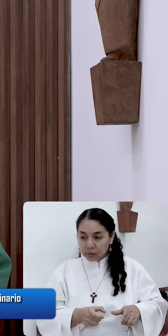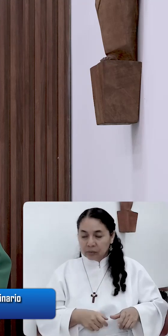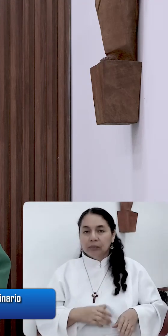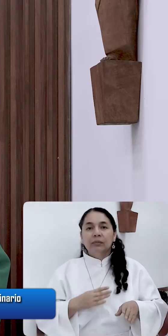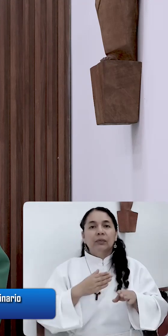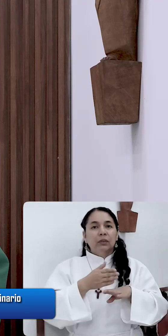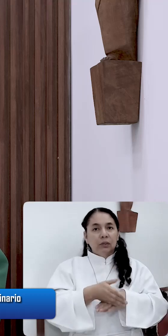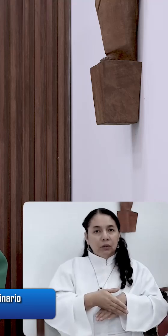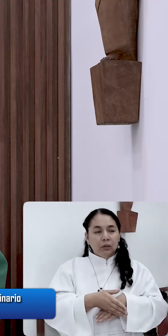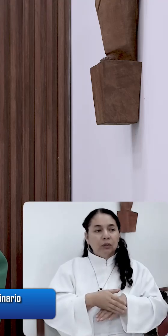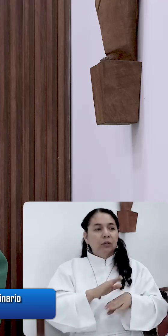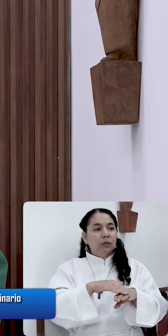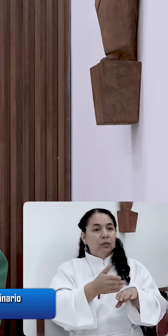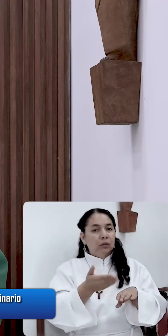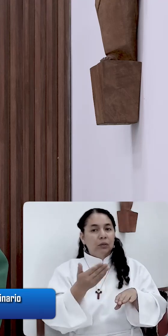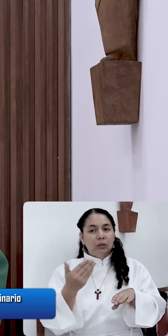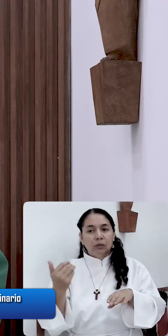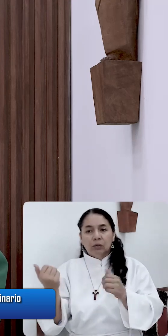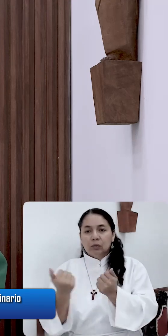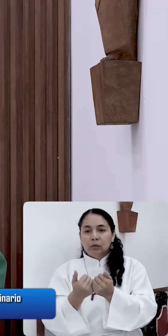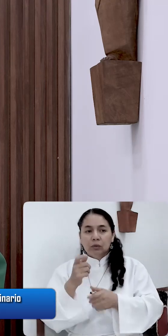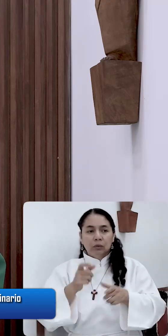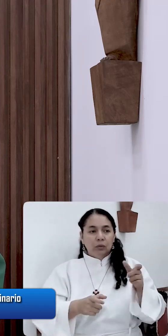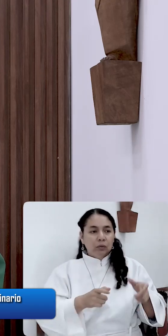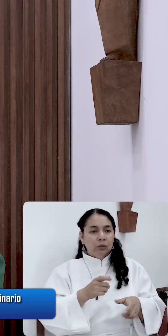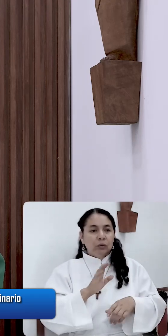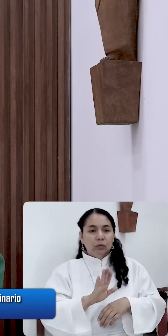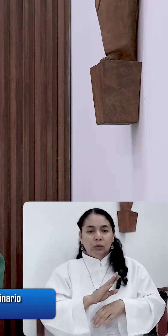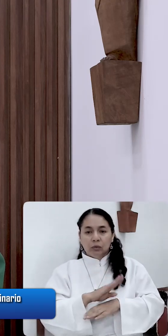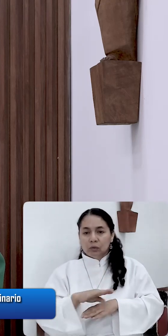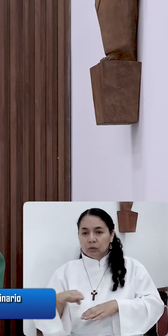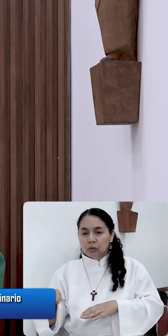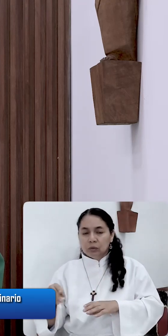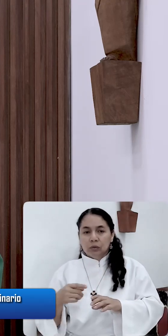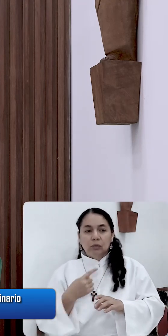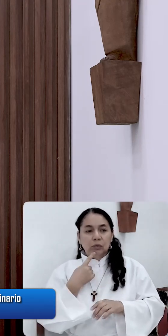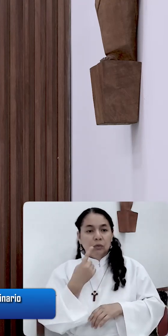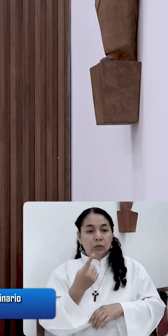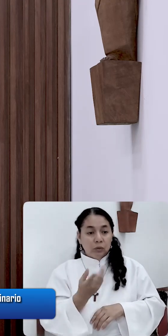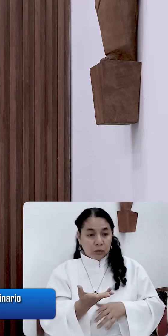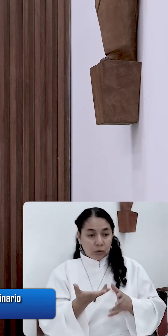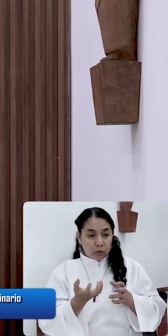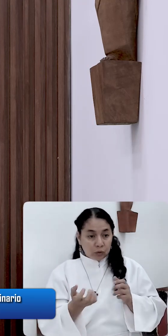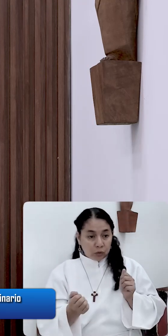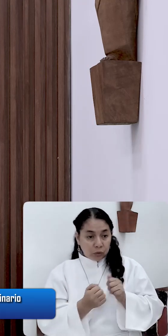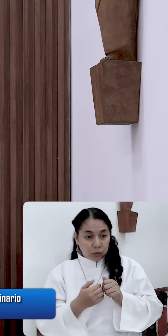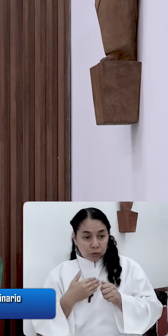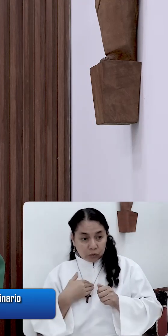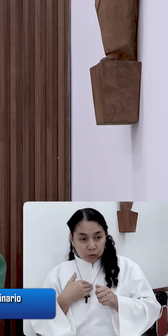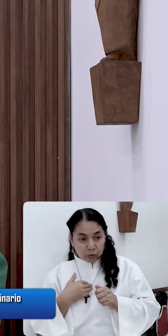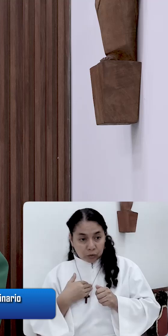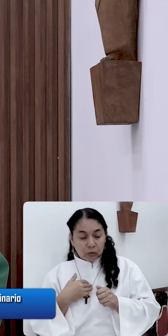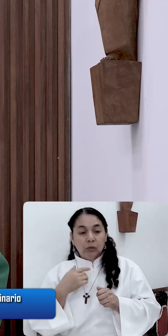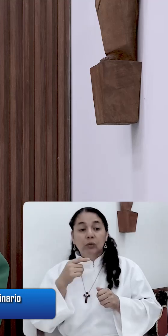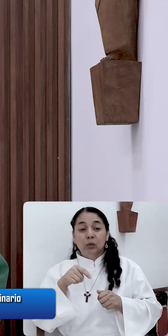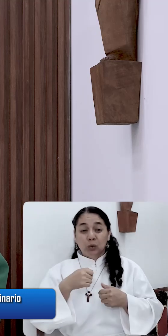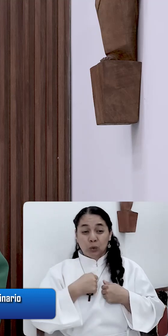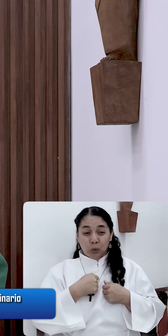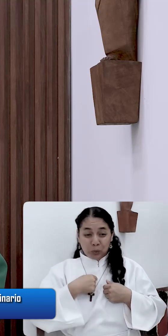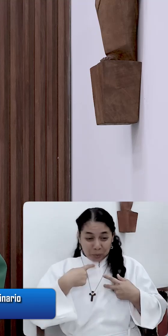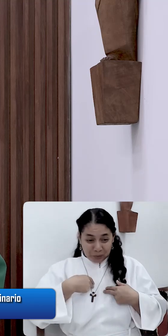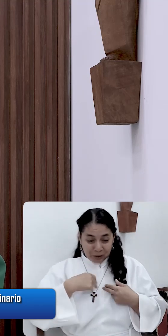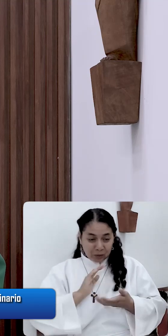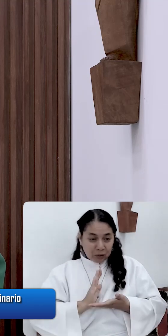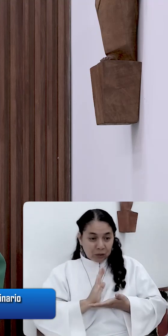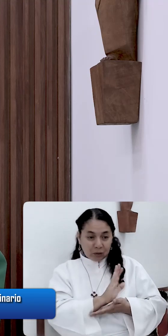Después llamó a la multitud y a sus discípulos y les dijo: el que quiera venir conmigo, que renuncie a sí